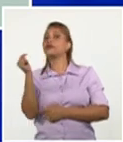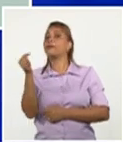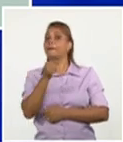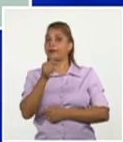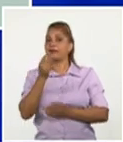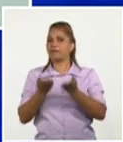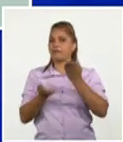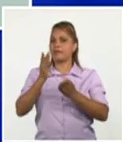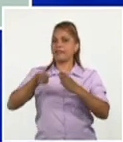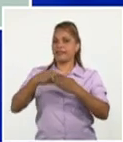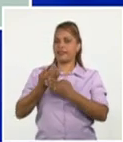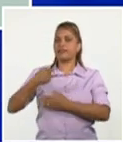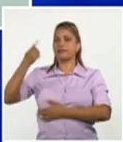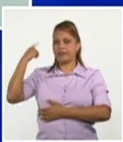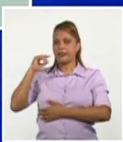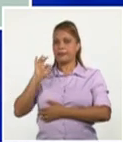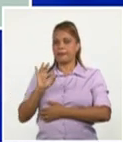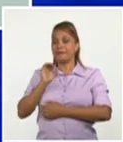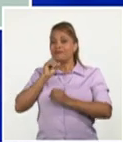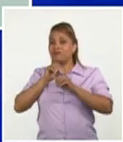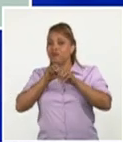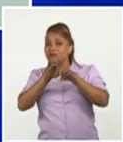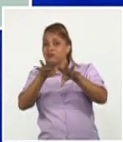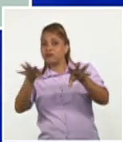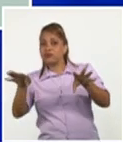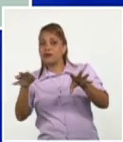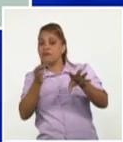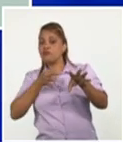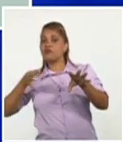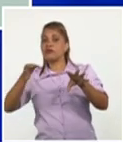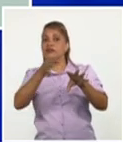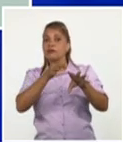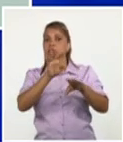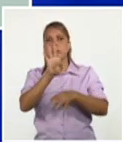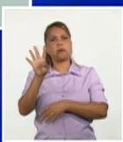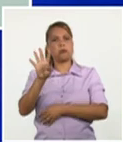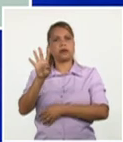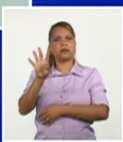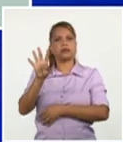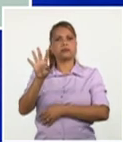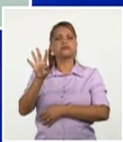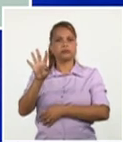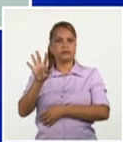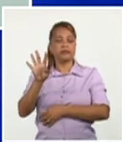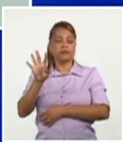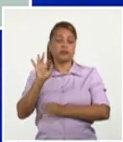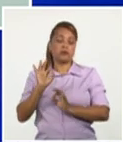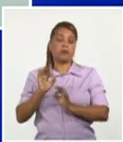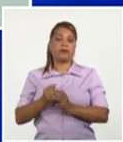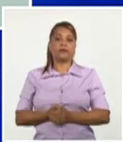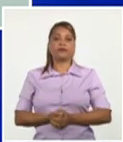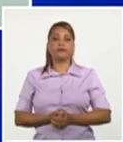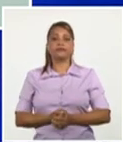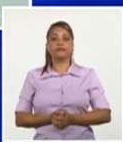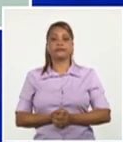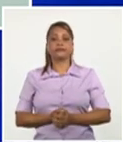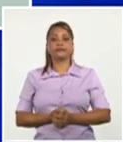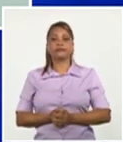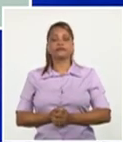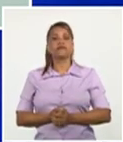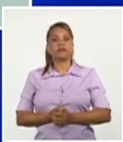anterior, dispersos además nada más que en 4 de sus 11 municipios. De mantenerse